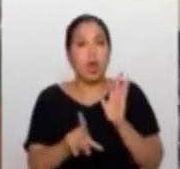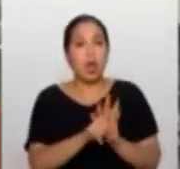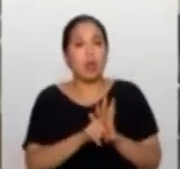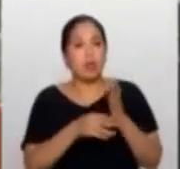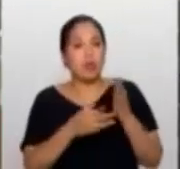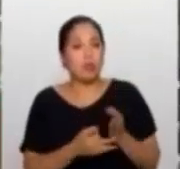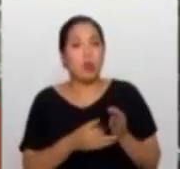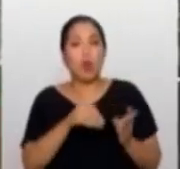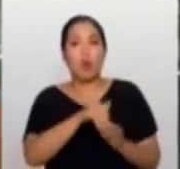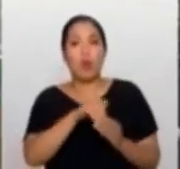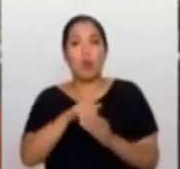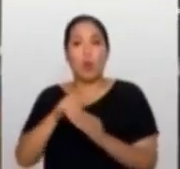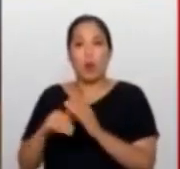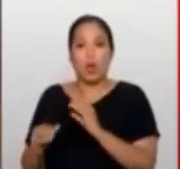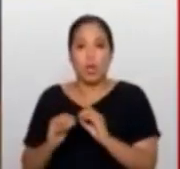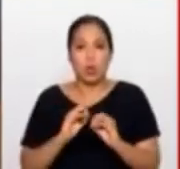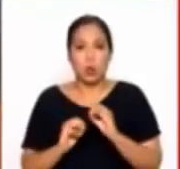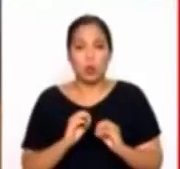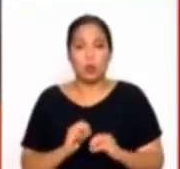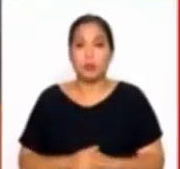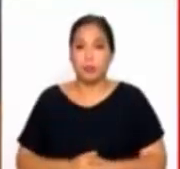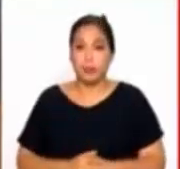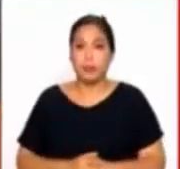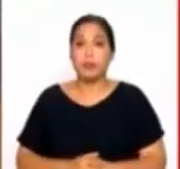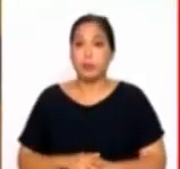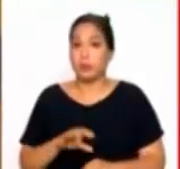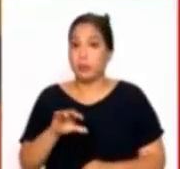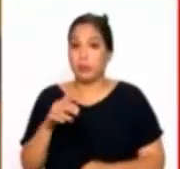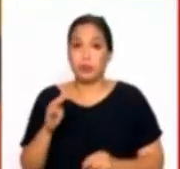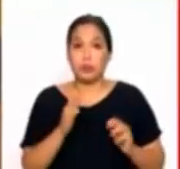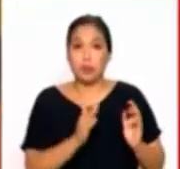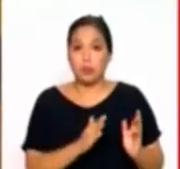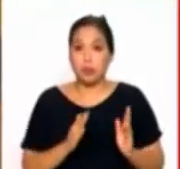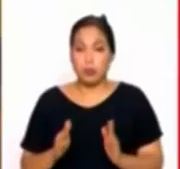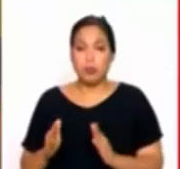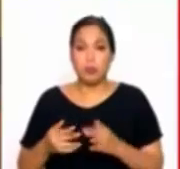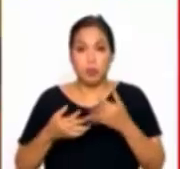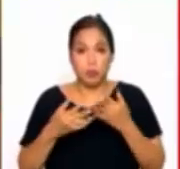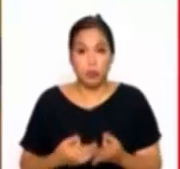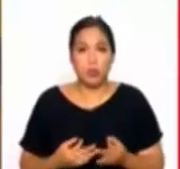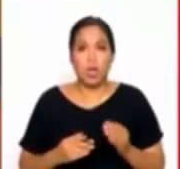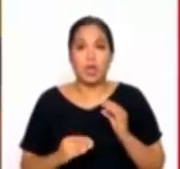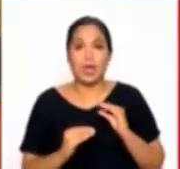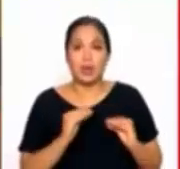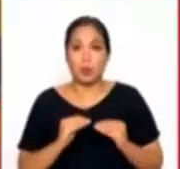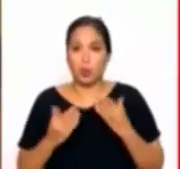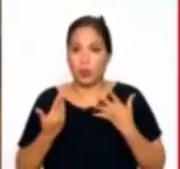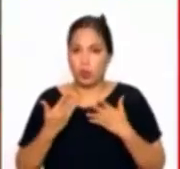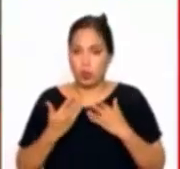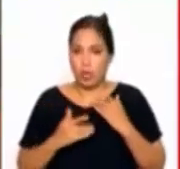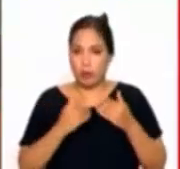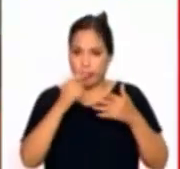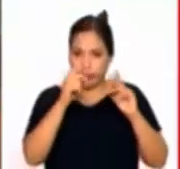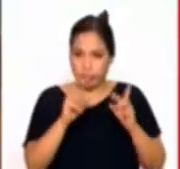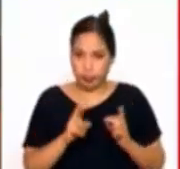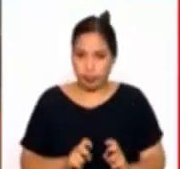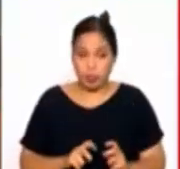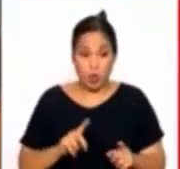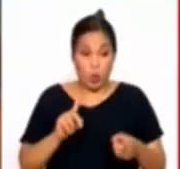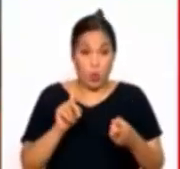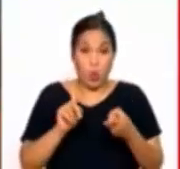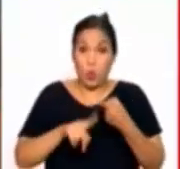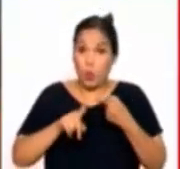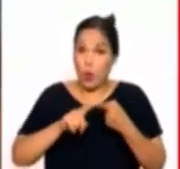Hola amigos de Publicontadores, el día de hoy les vamos a dar a conocer que el presidente del Tribunal Constitucional hizo un recuento de